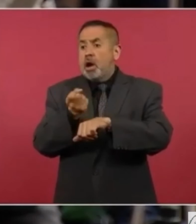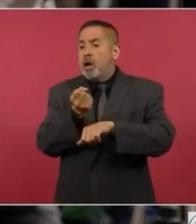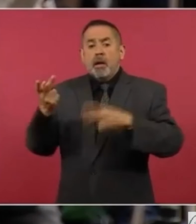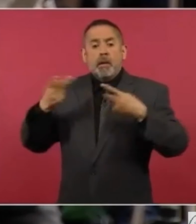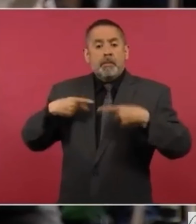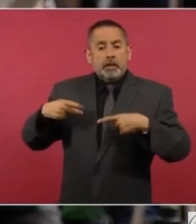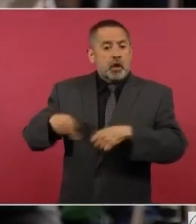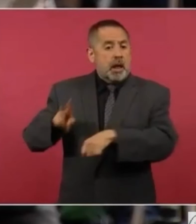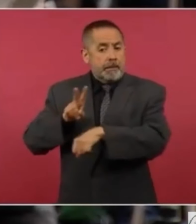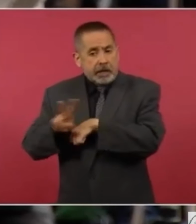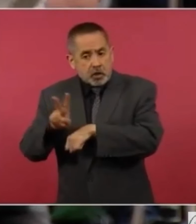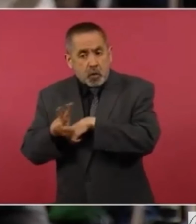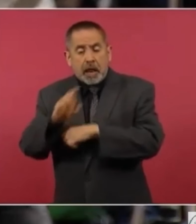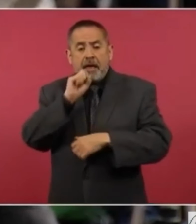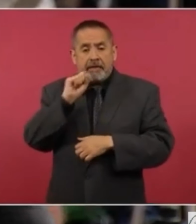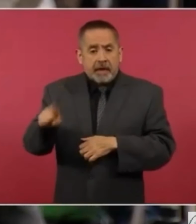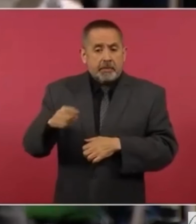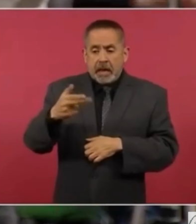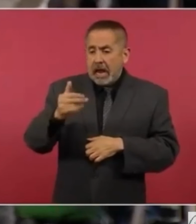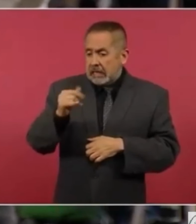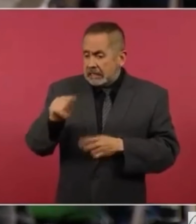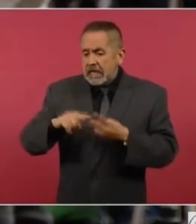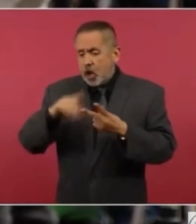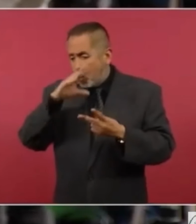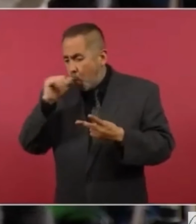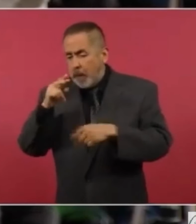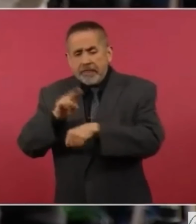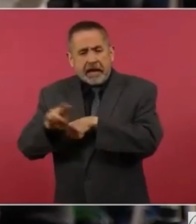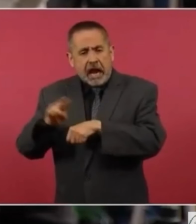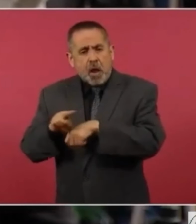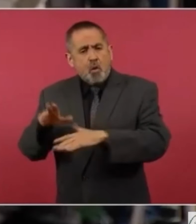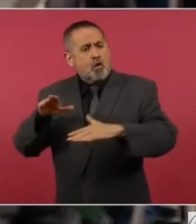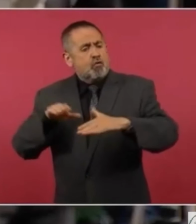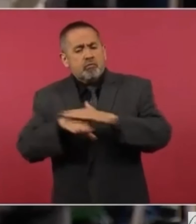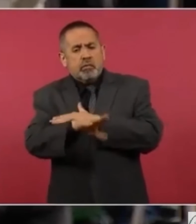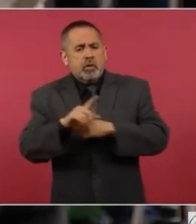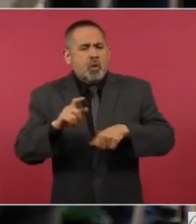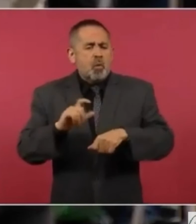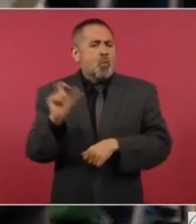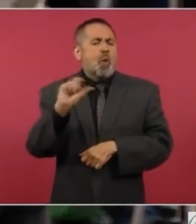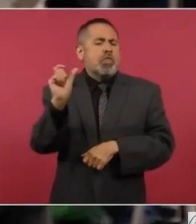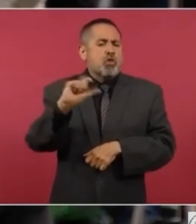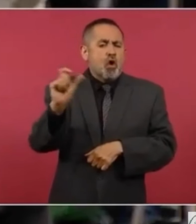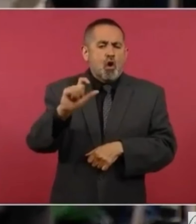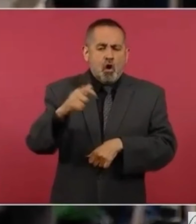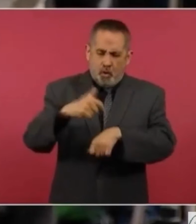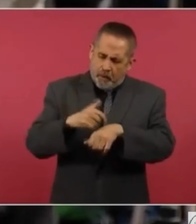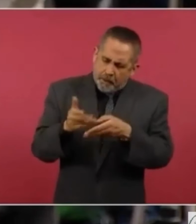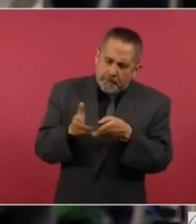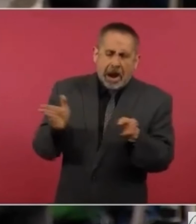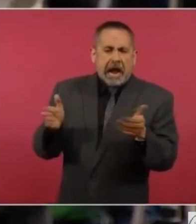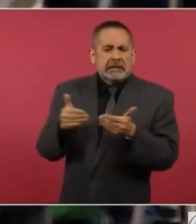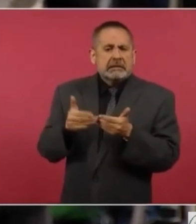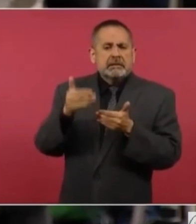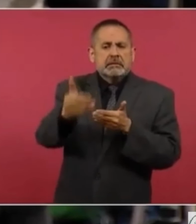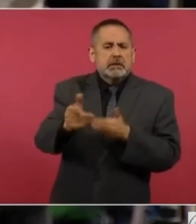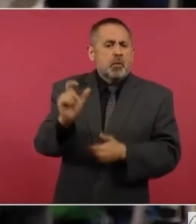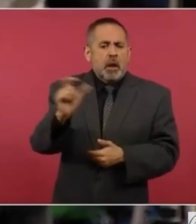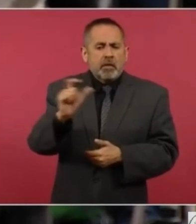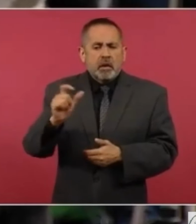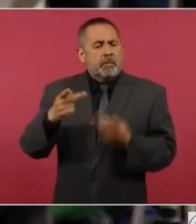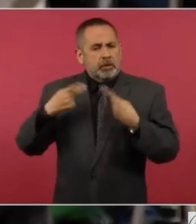no solo de Venezuela, sino también de Haití, de Cuba, de Nicaragua. ¿En qué tiempo se podría ampliar el número de personas que puedan